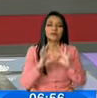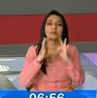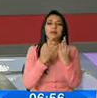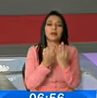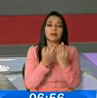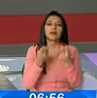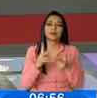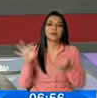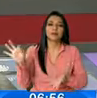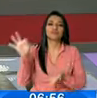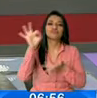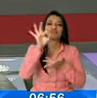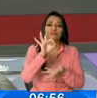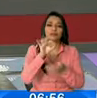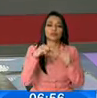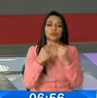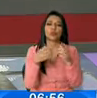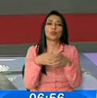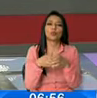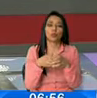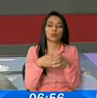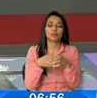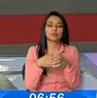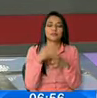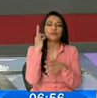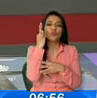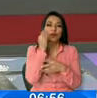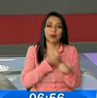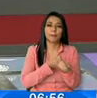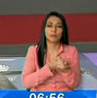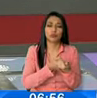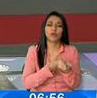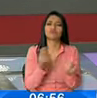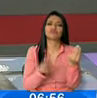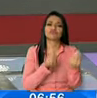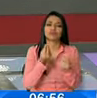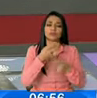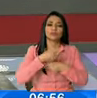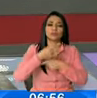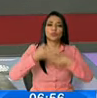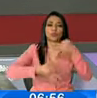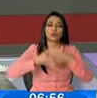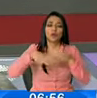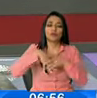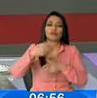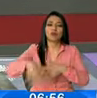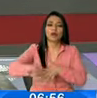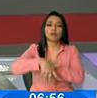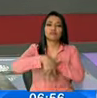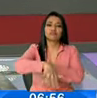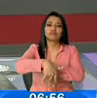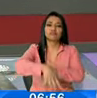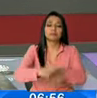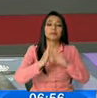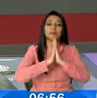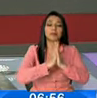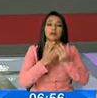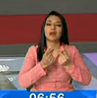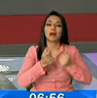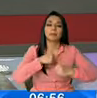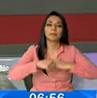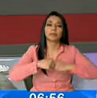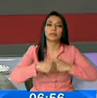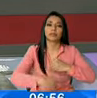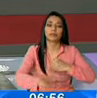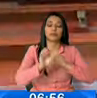de la plataforma Vivas Nos Queremos realizaron un plantón a las afueras del Consejo de la Judicatura para solicitar celeridad en este